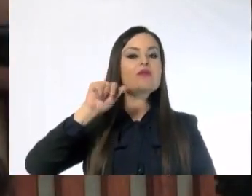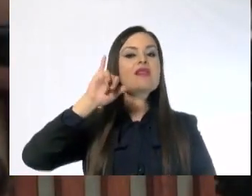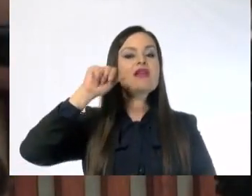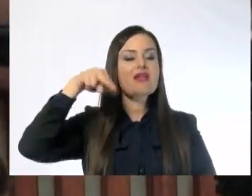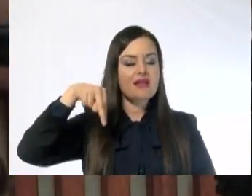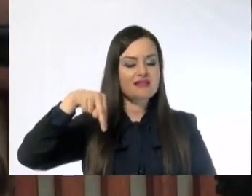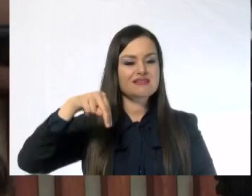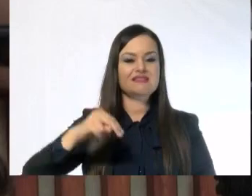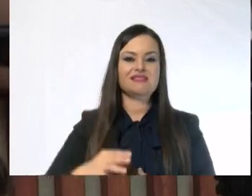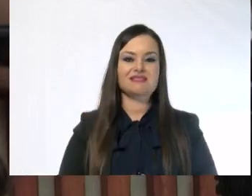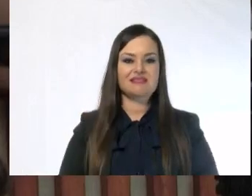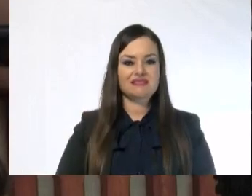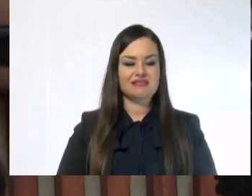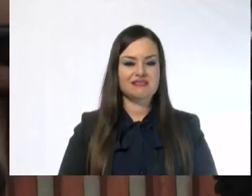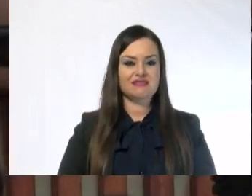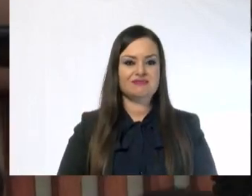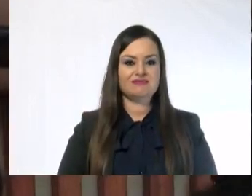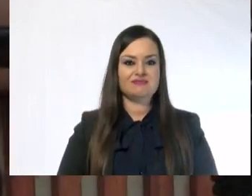avilés